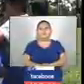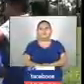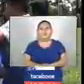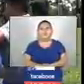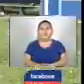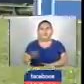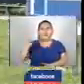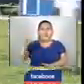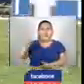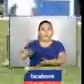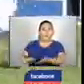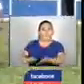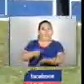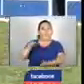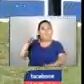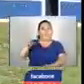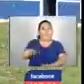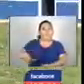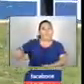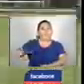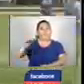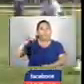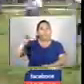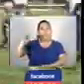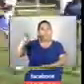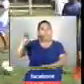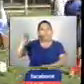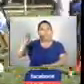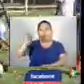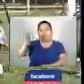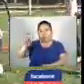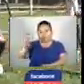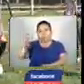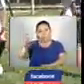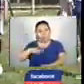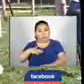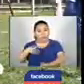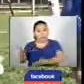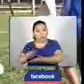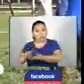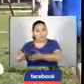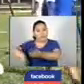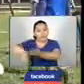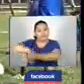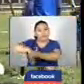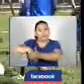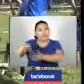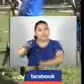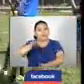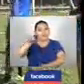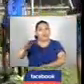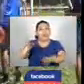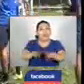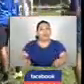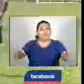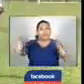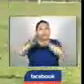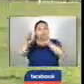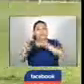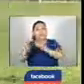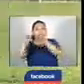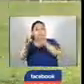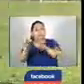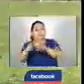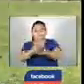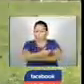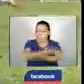Por primera vez en el municipio de San Francisco Menéndez, cuenta con una escuelita de fútbol municipal llamada Valores y Oportunidades,